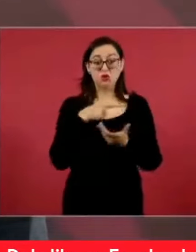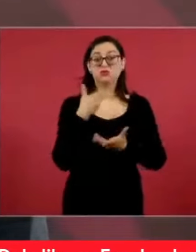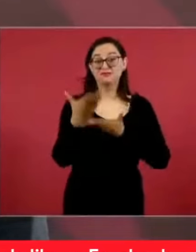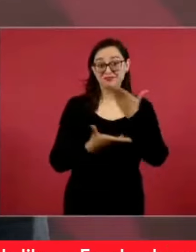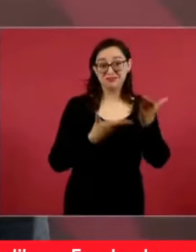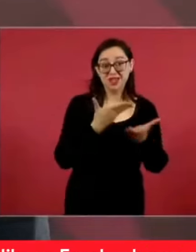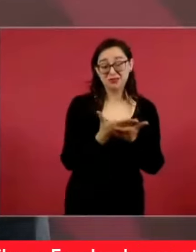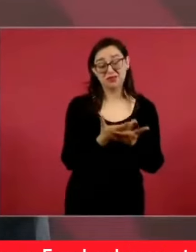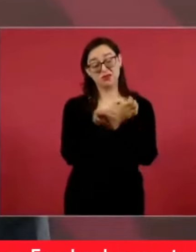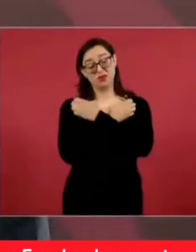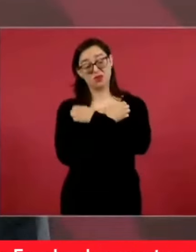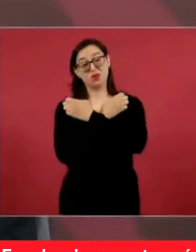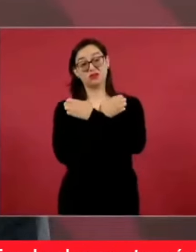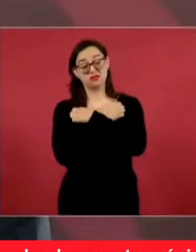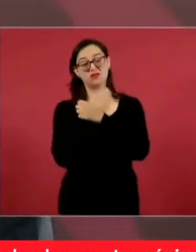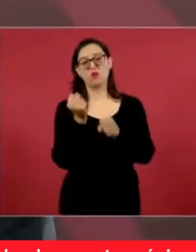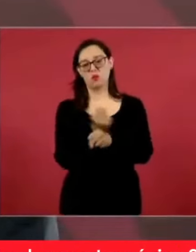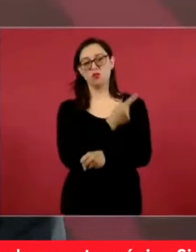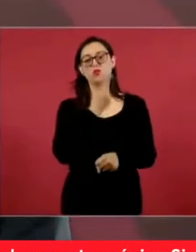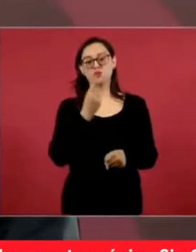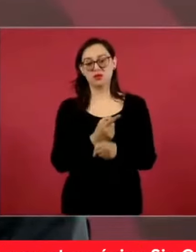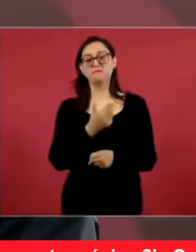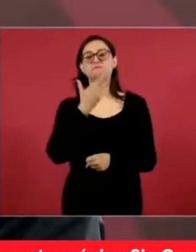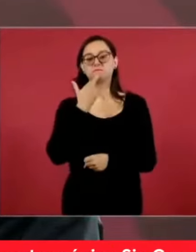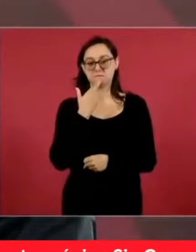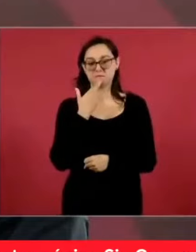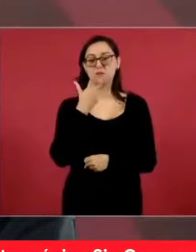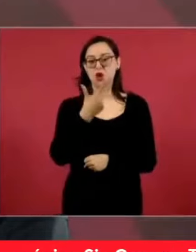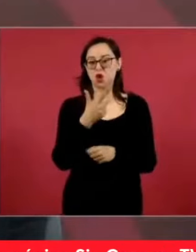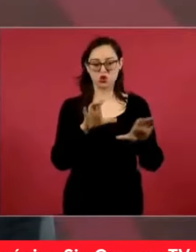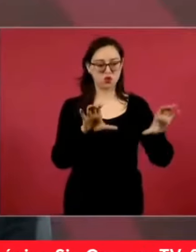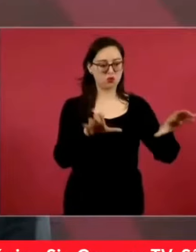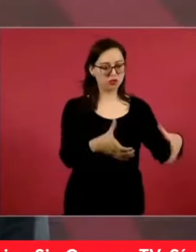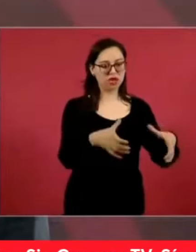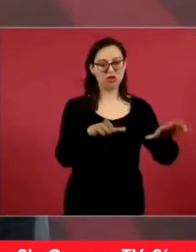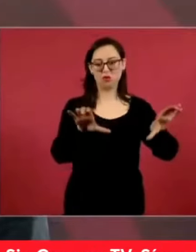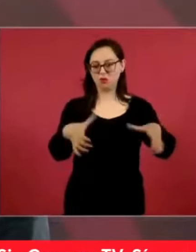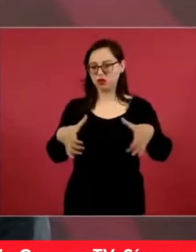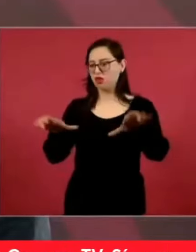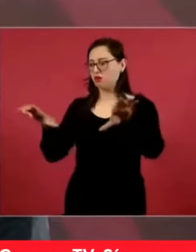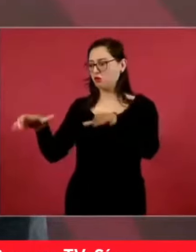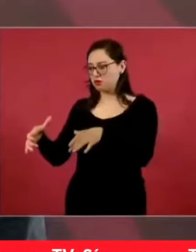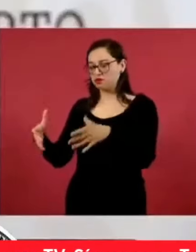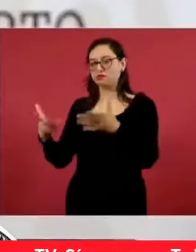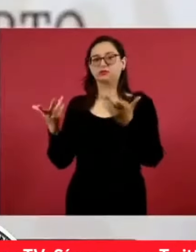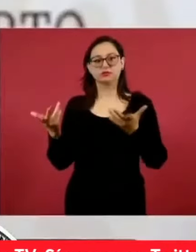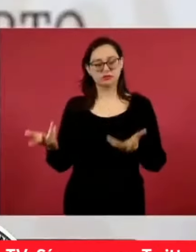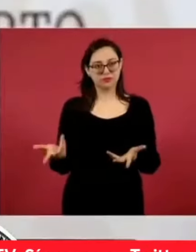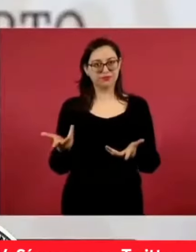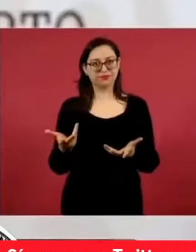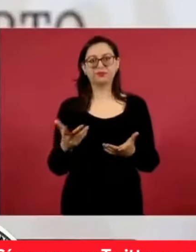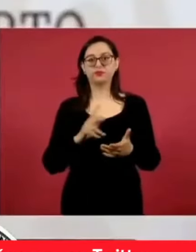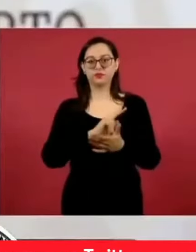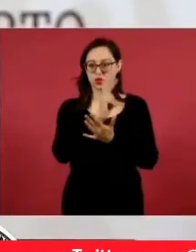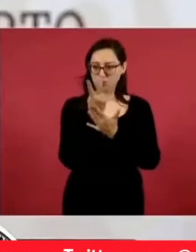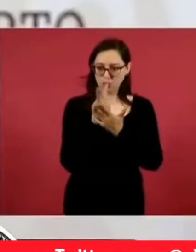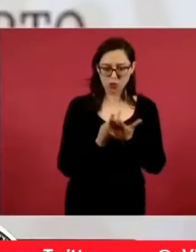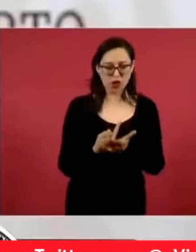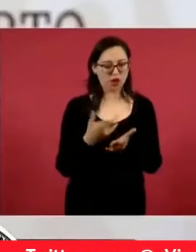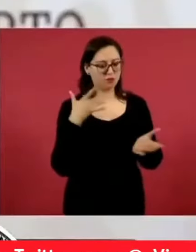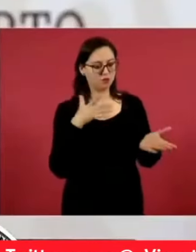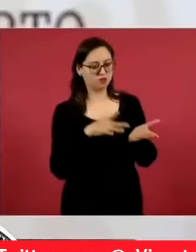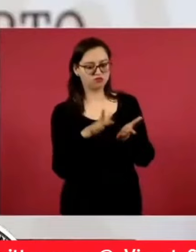educación y oportunidades para el desarrollo de las comunidades, pues gracias a los programas de inclusión social